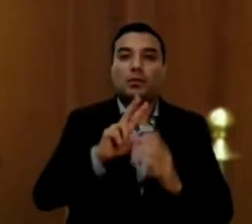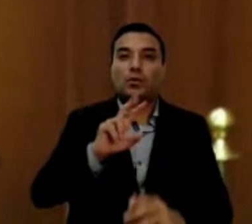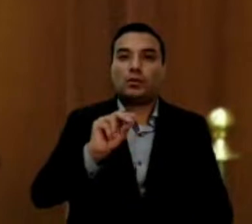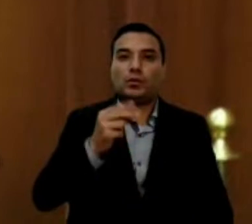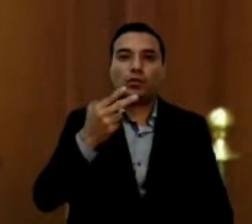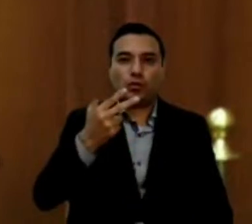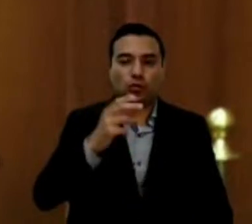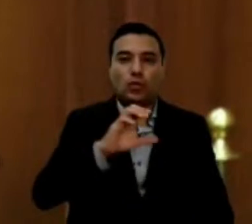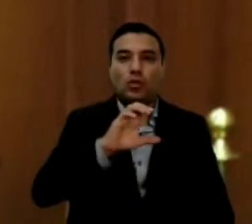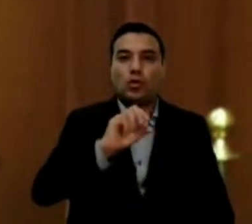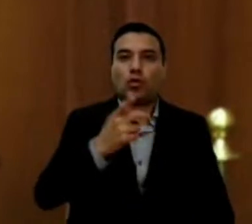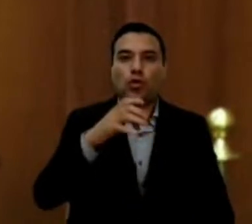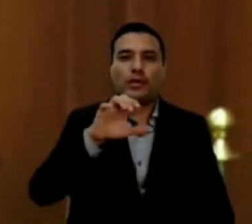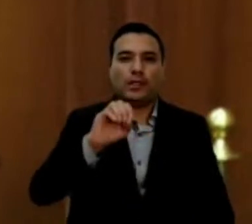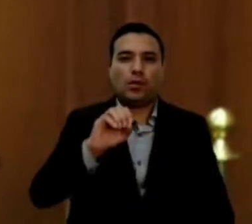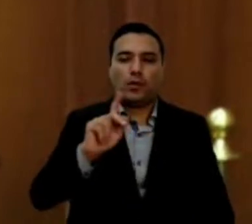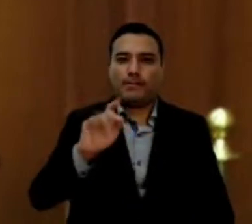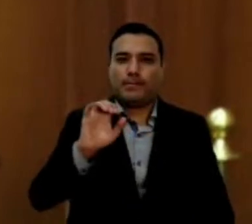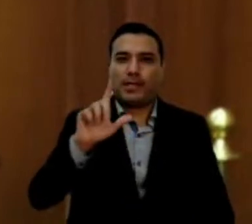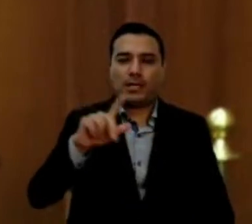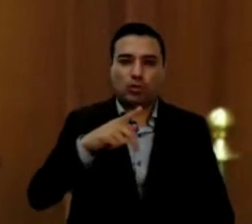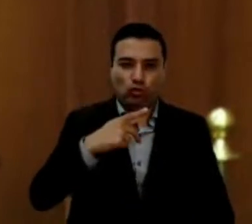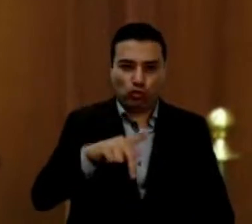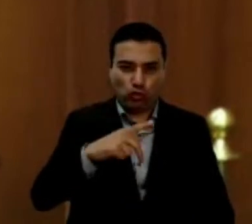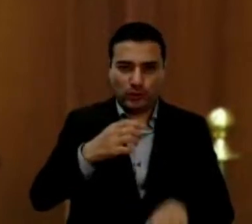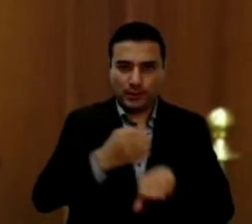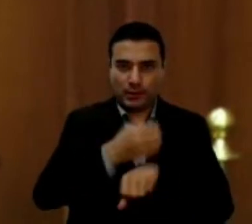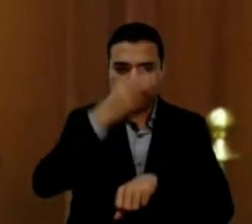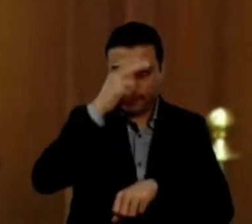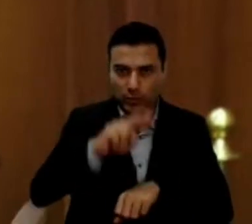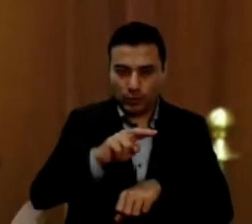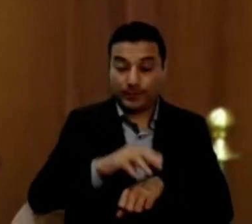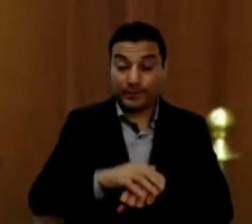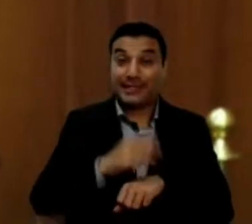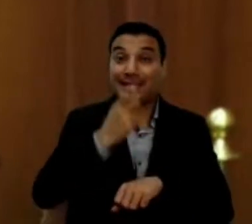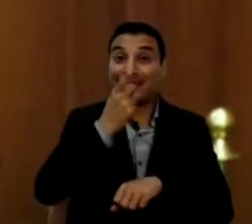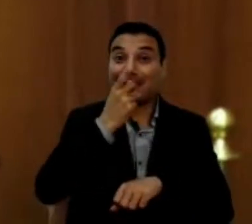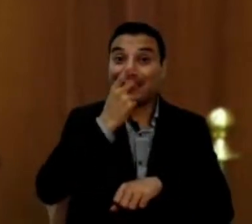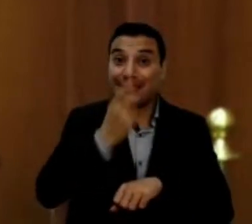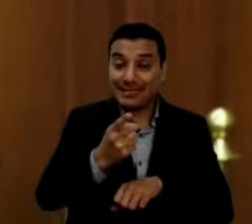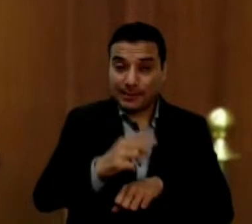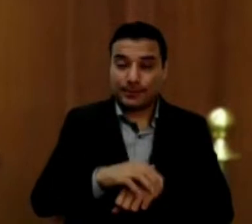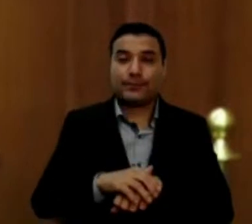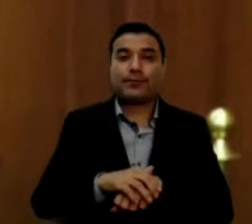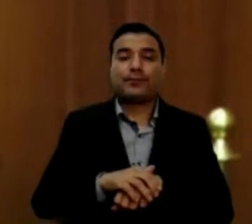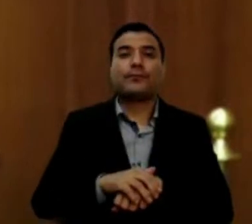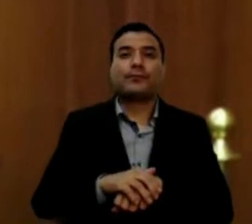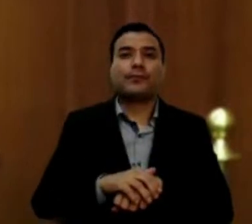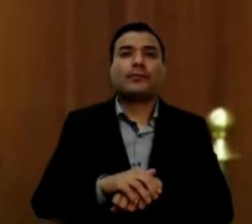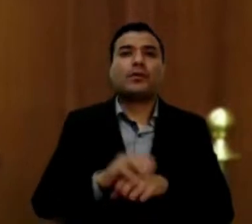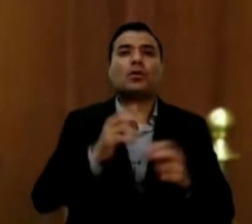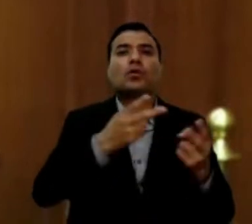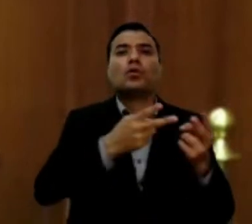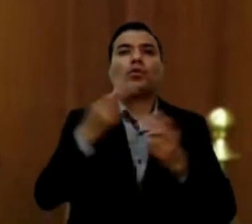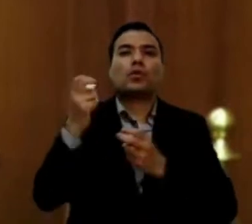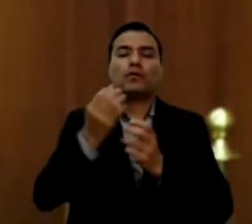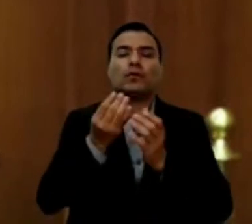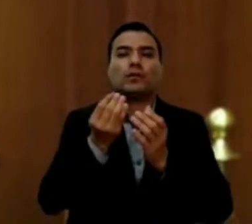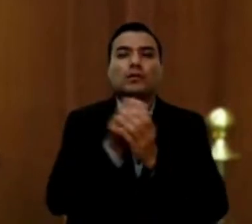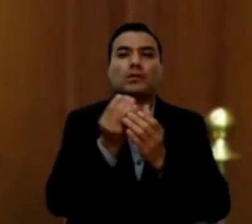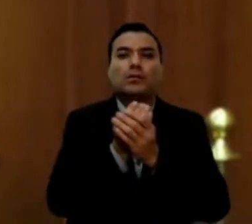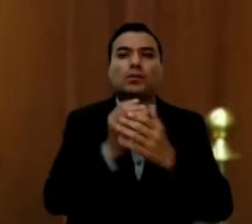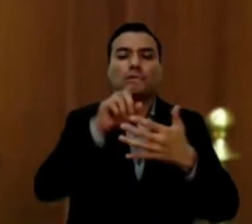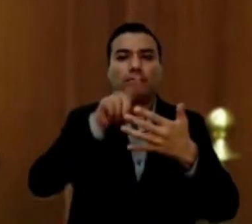del Código Sustantivo Penal de nuestra entidad especifica las modalidades de las cuales se puede presentar el delito de robo y por